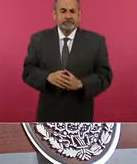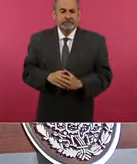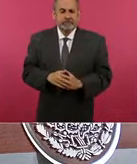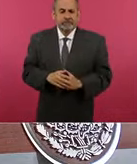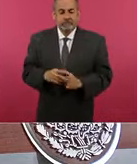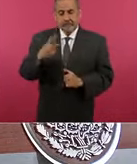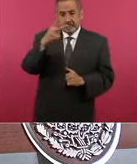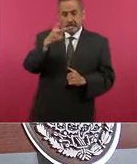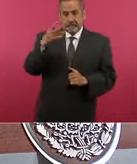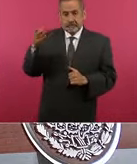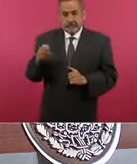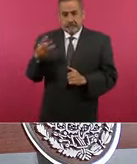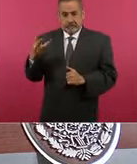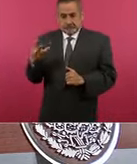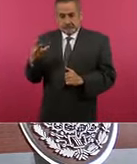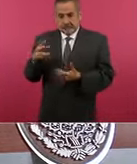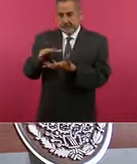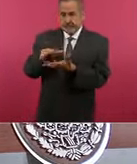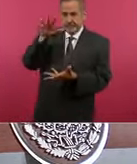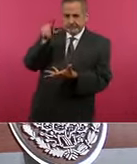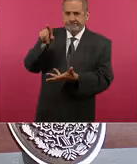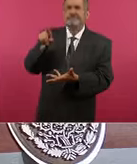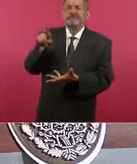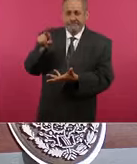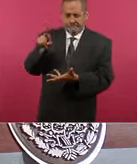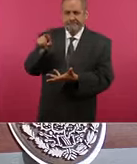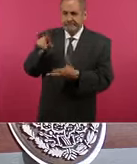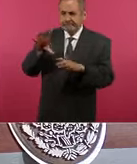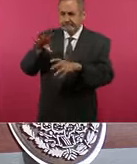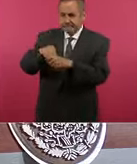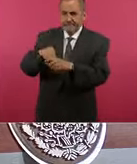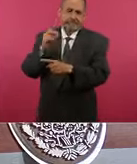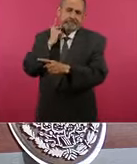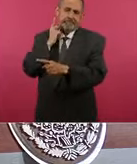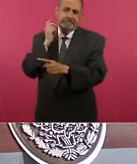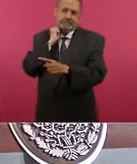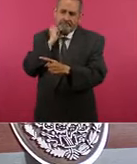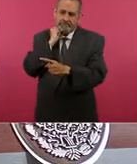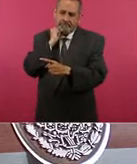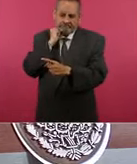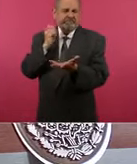Dos terceras partes de los legisladores.